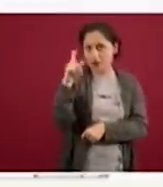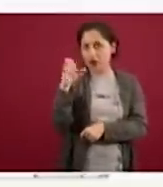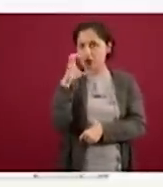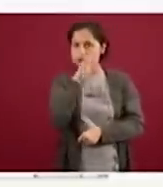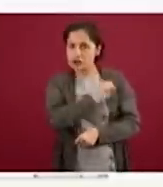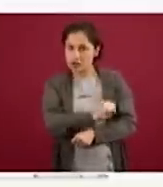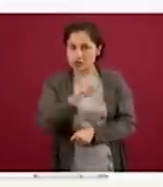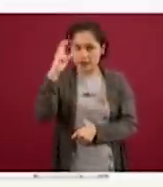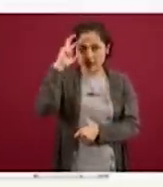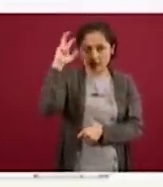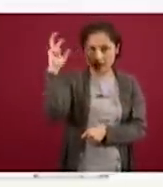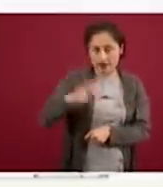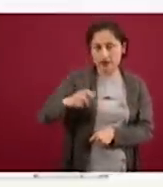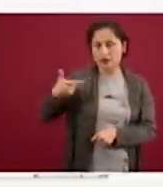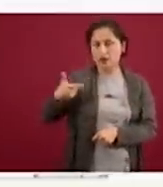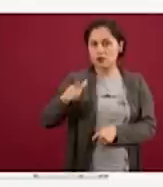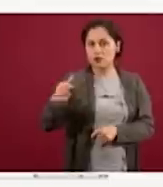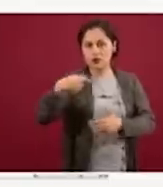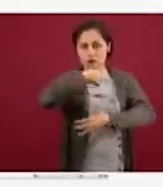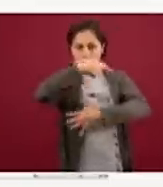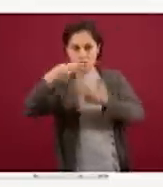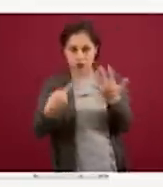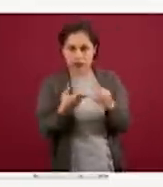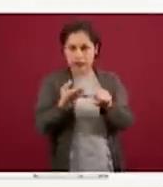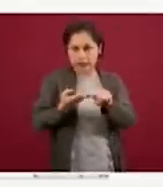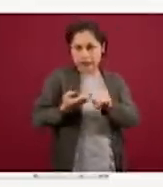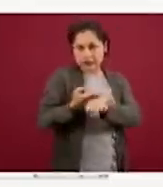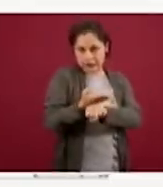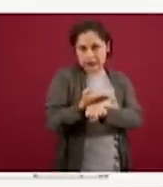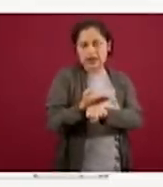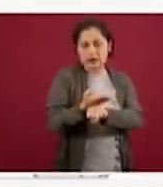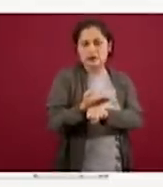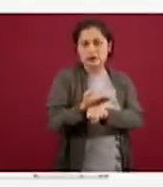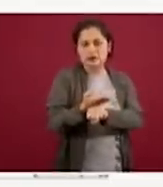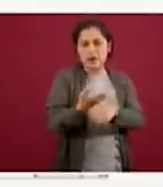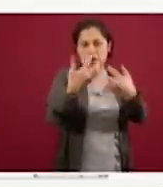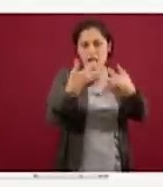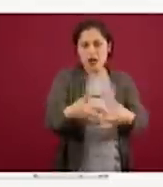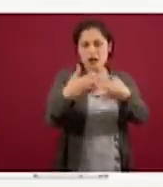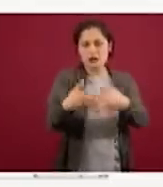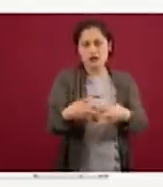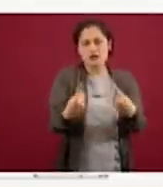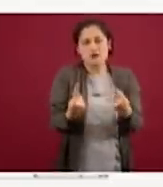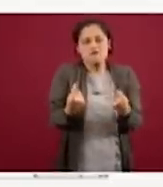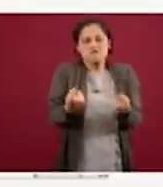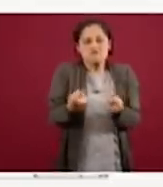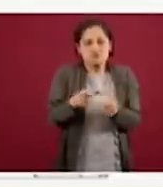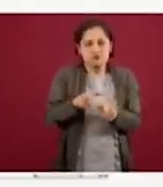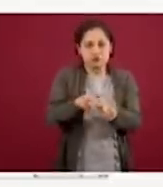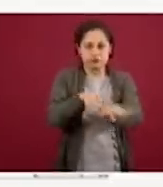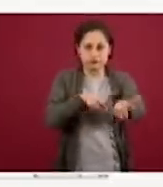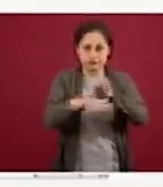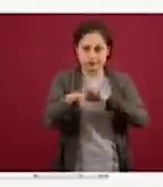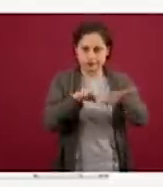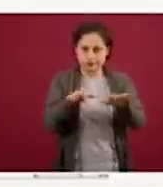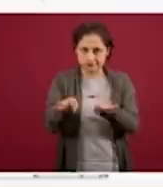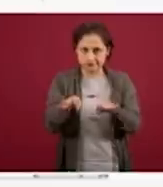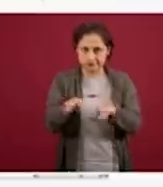Hidalgo y Guanajuato, las zonas industriales del país, allá y